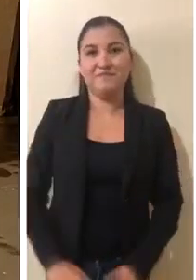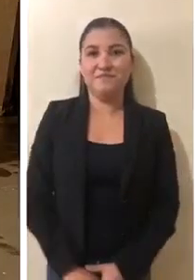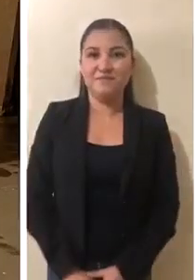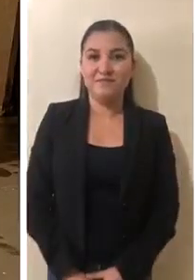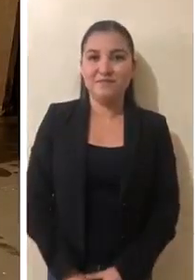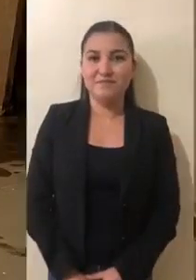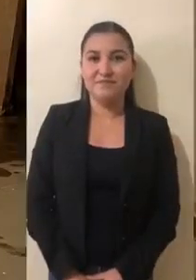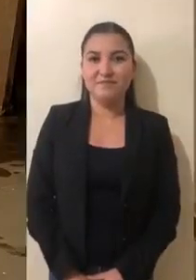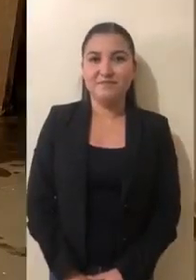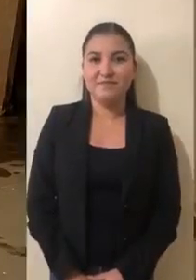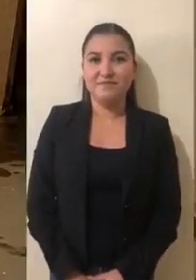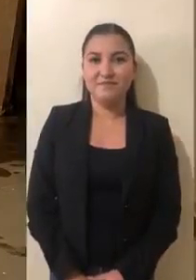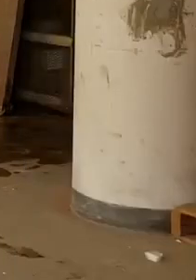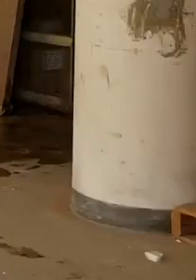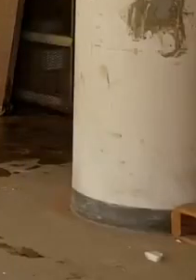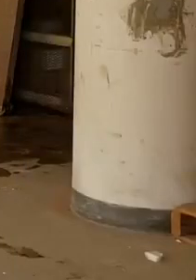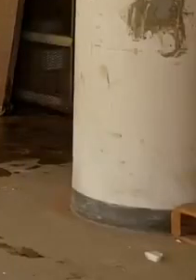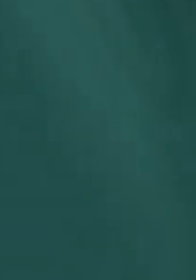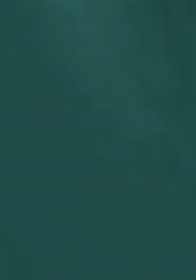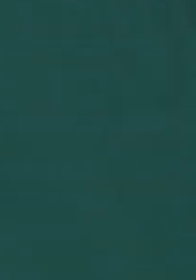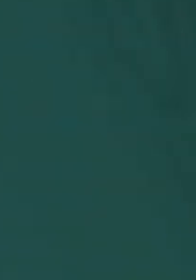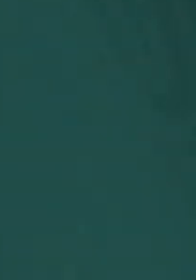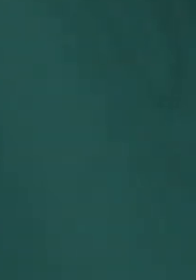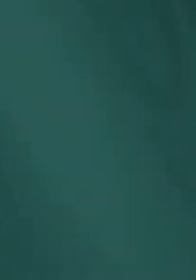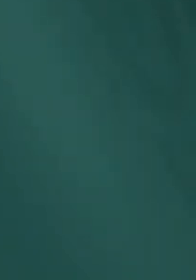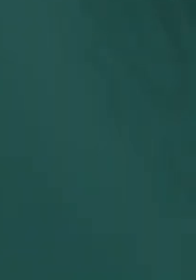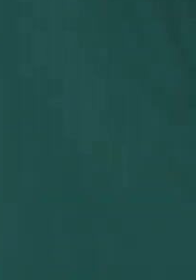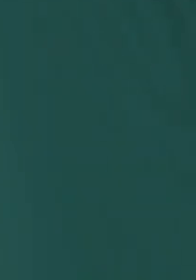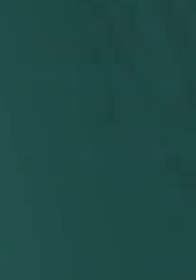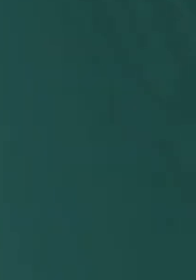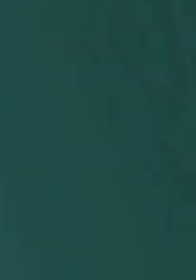en todas partes. Muchas gracias. Gobierno de México.